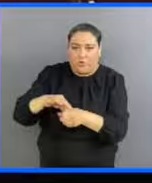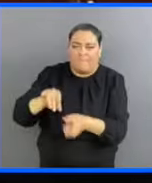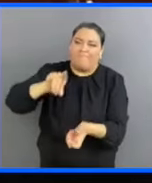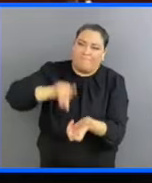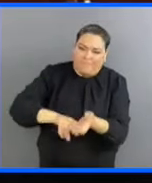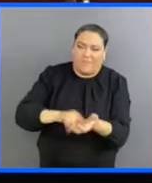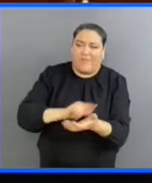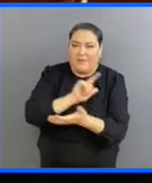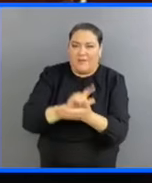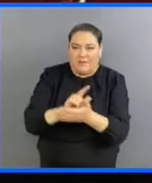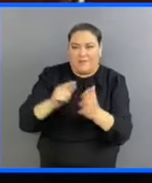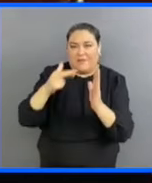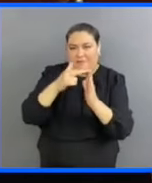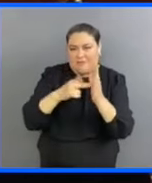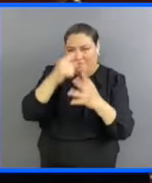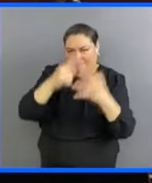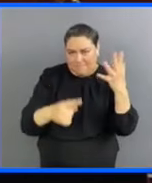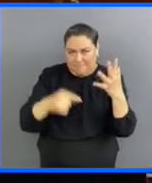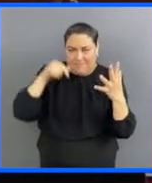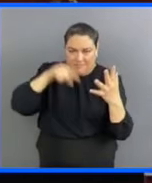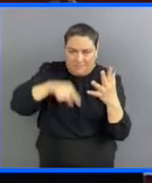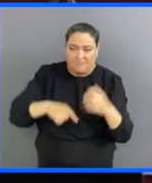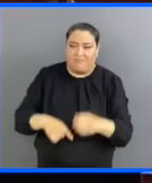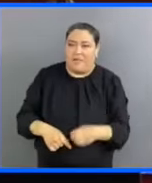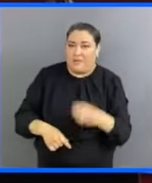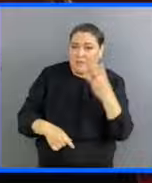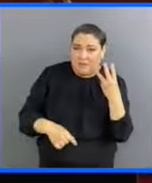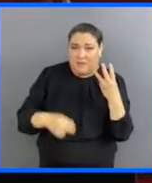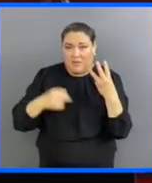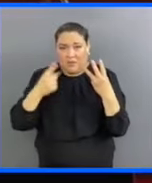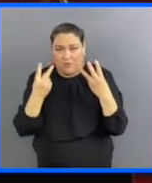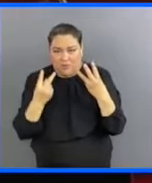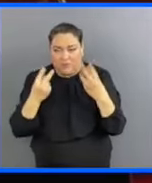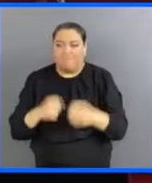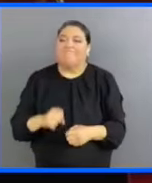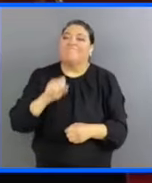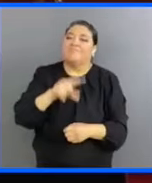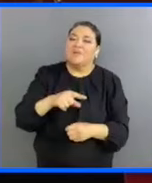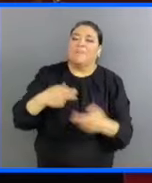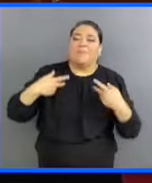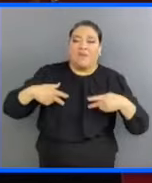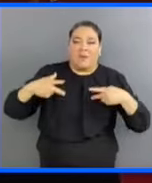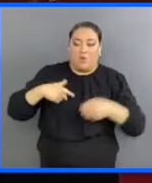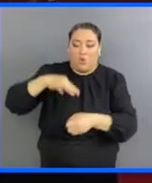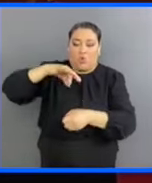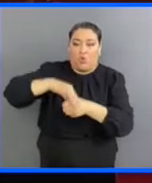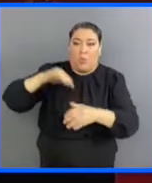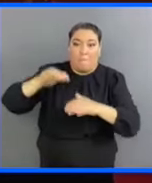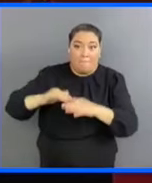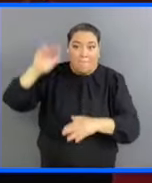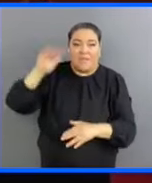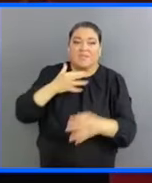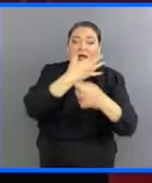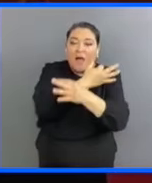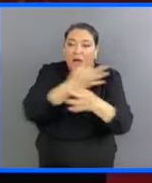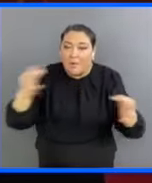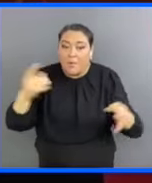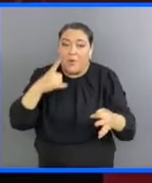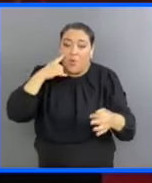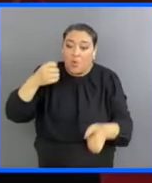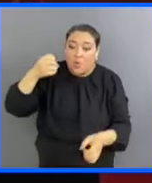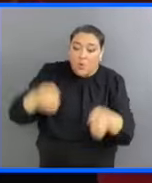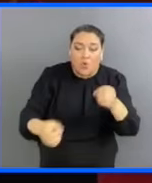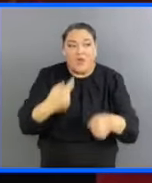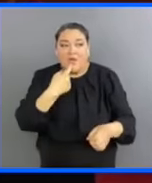amparo. En esta sesión pública, una mayoría de ministras y ministros advirtieron que el recurso de reclamación no